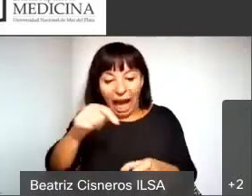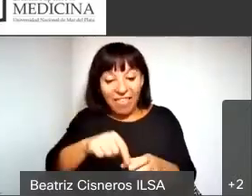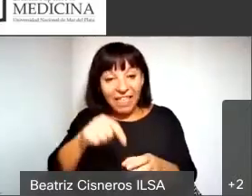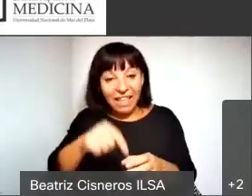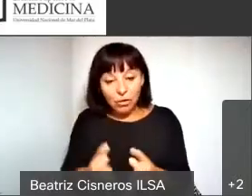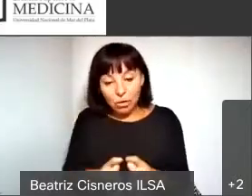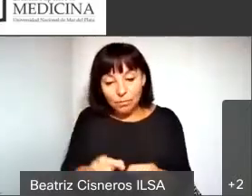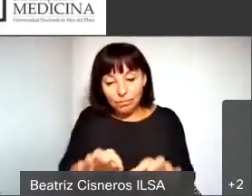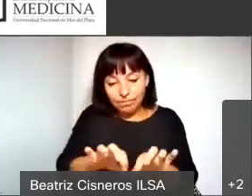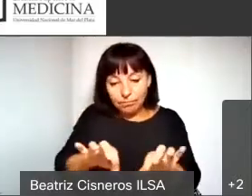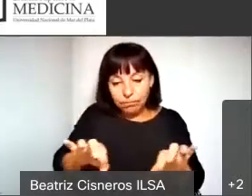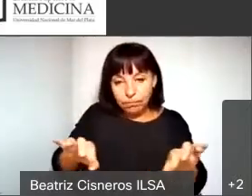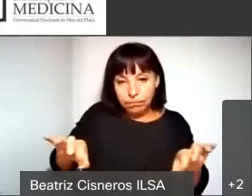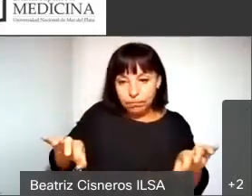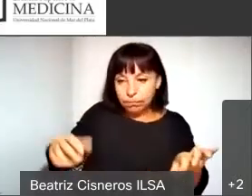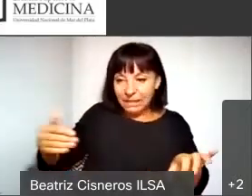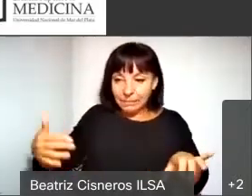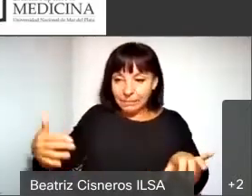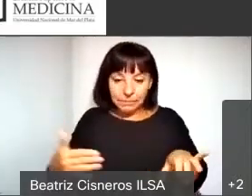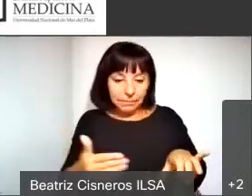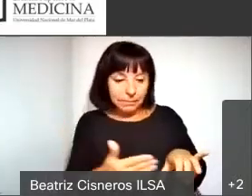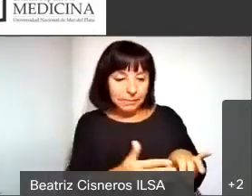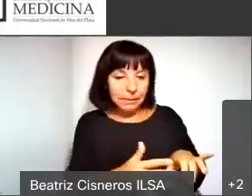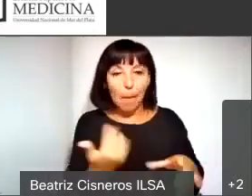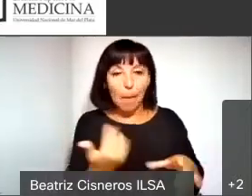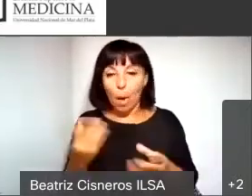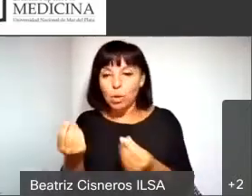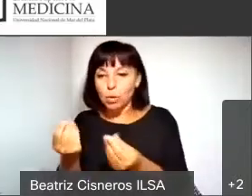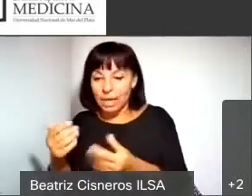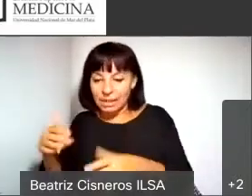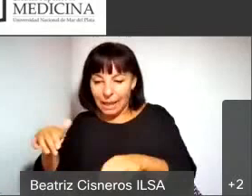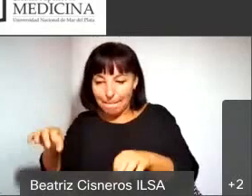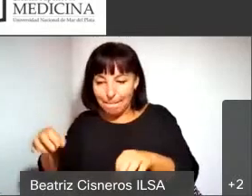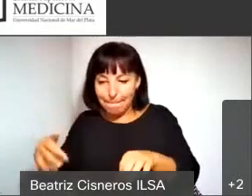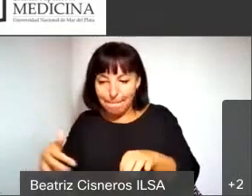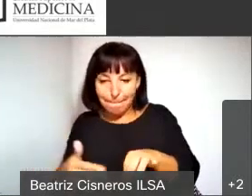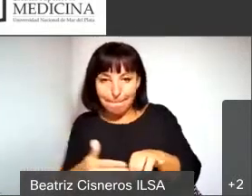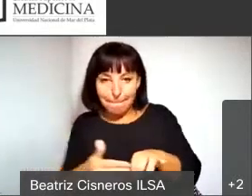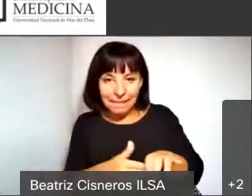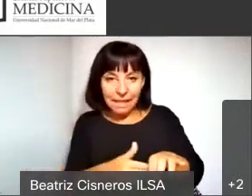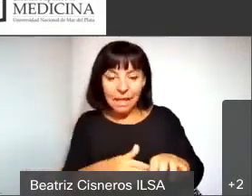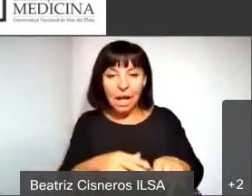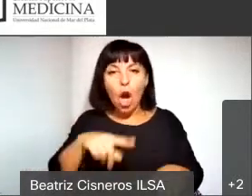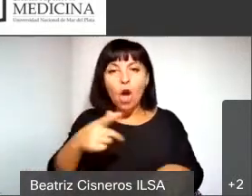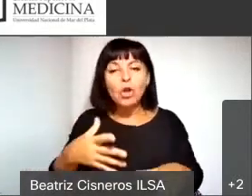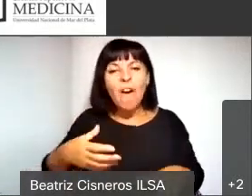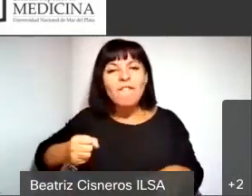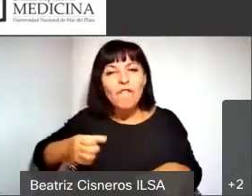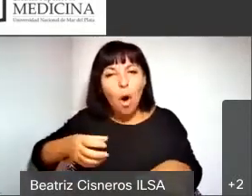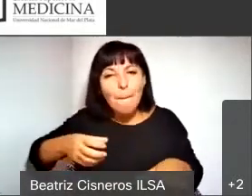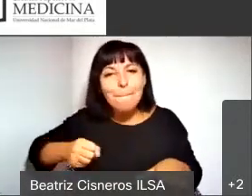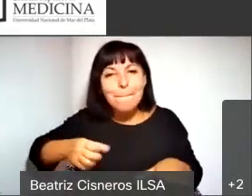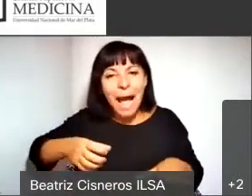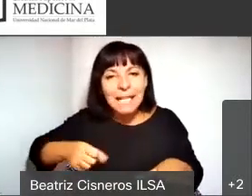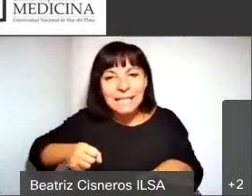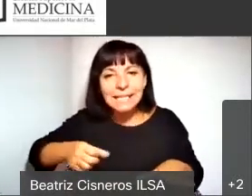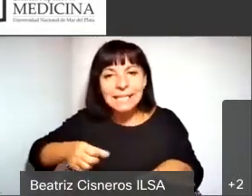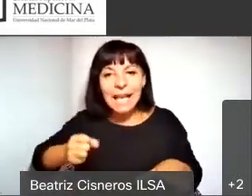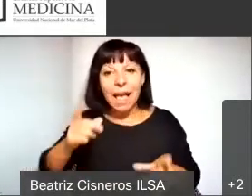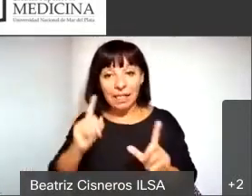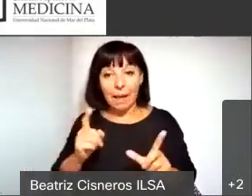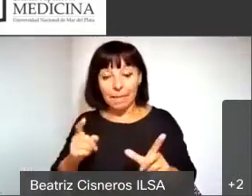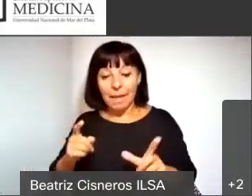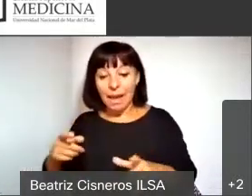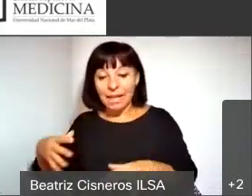que pueden ser atravesados por determinadas sustancias. Otros son bombas, ¿sí?, que también permiten el transporte